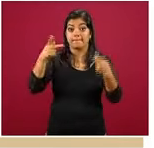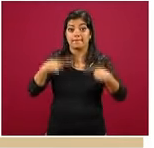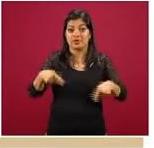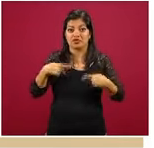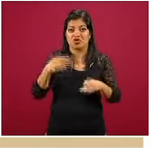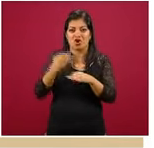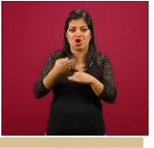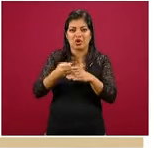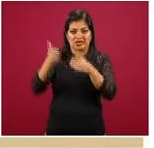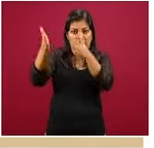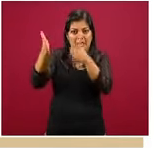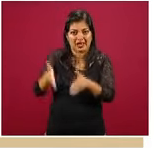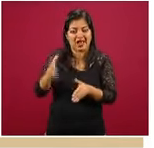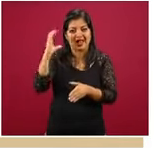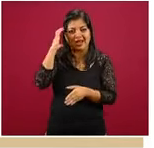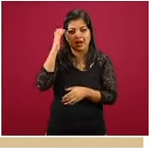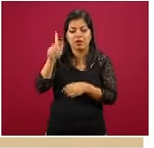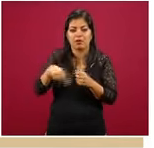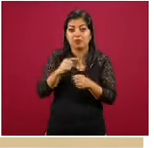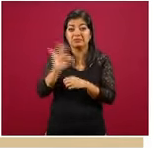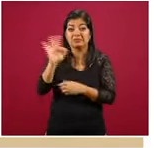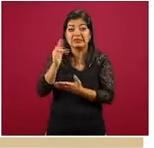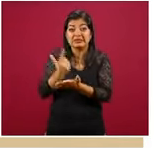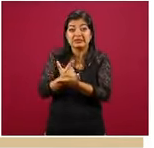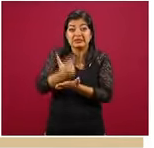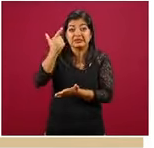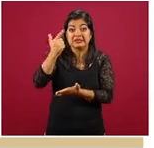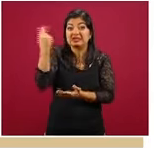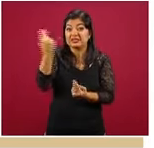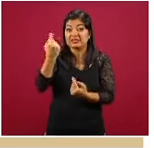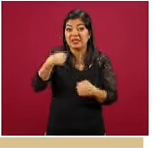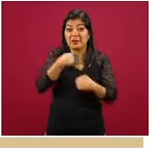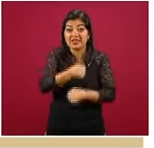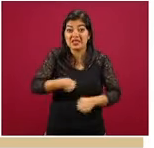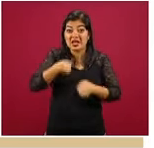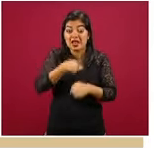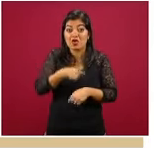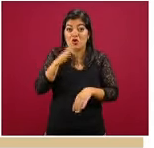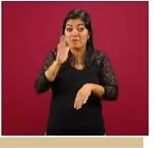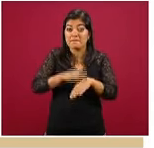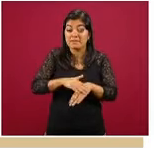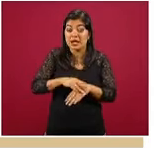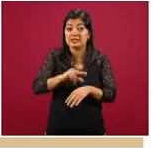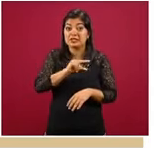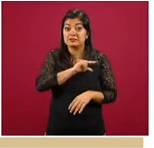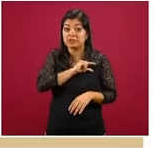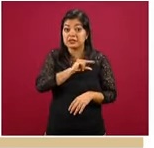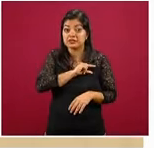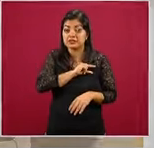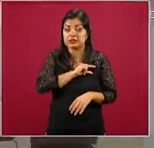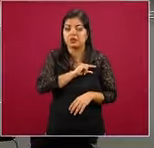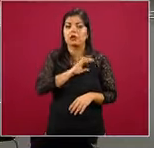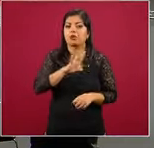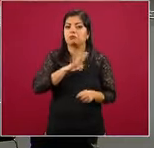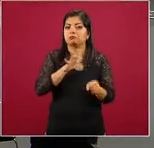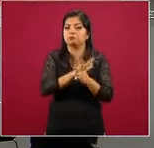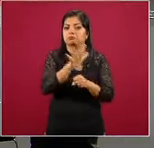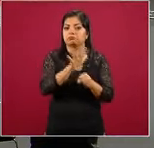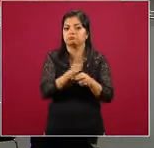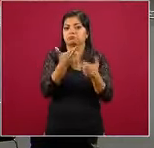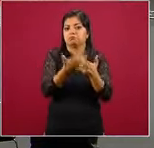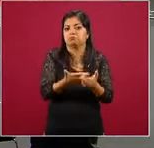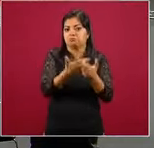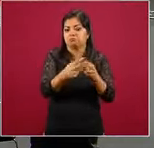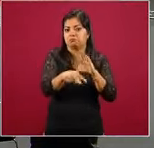camas generales se agravan y requieren de una atención más especializada, van a contar con una cama de estas